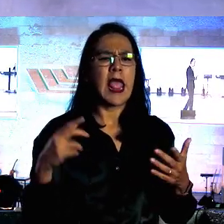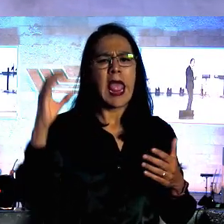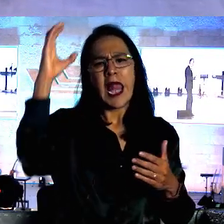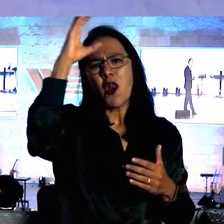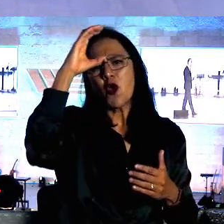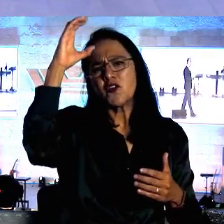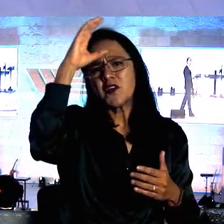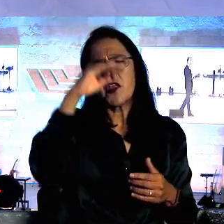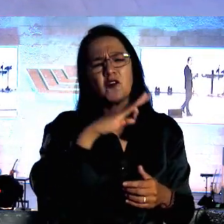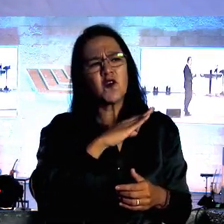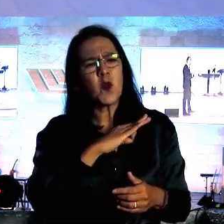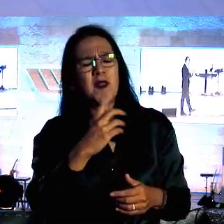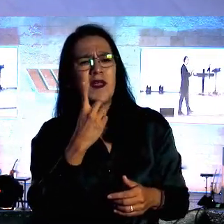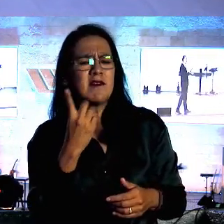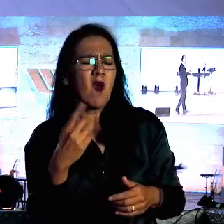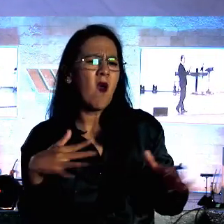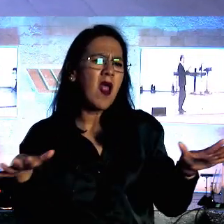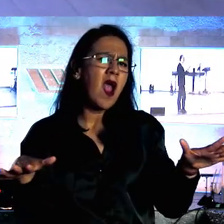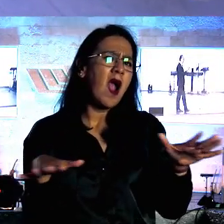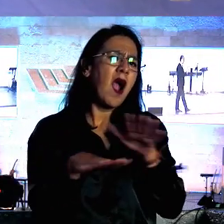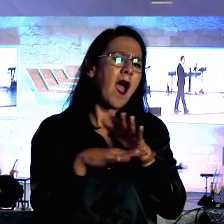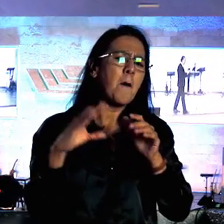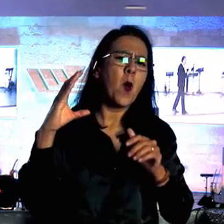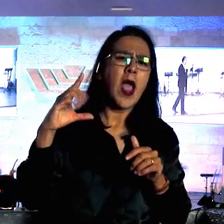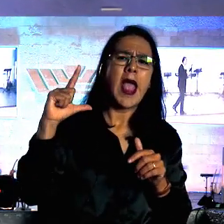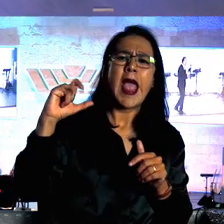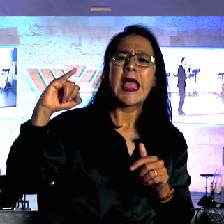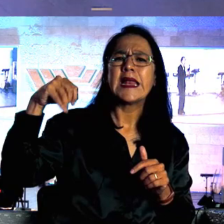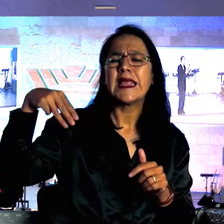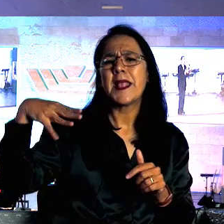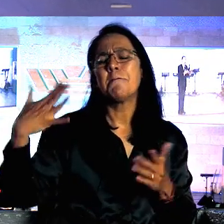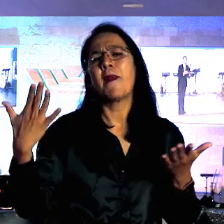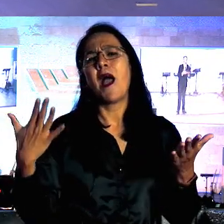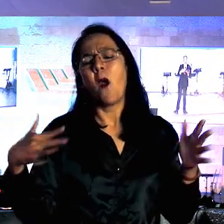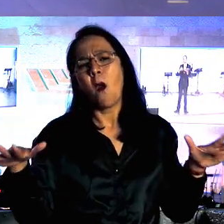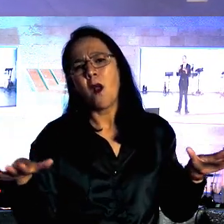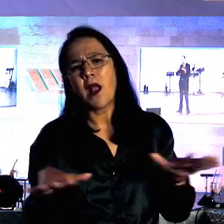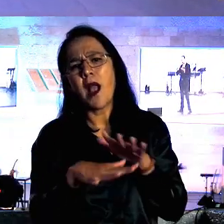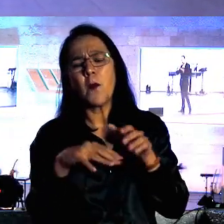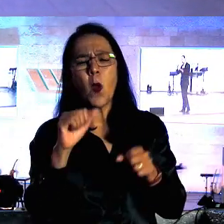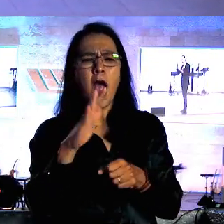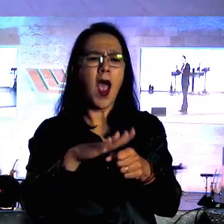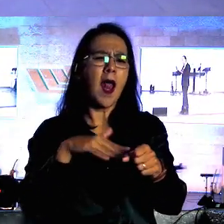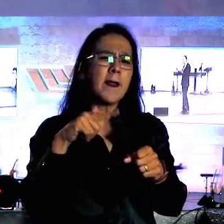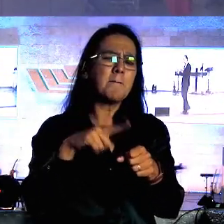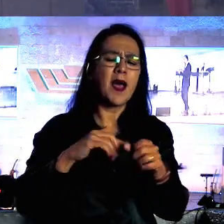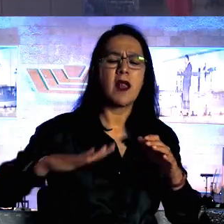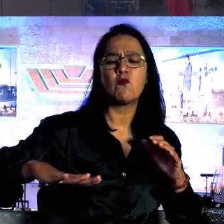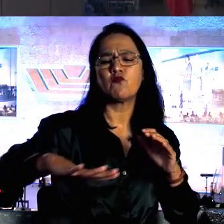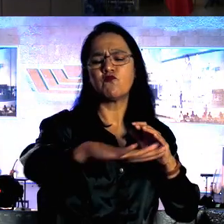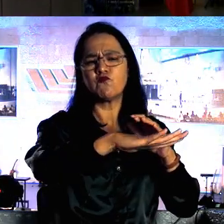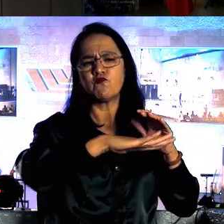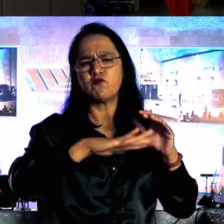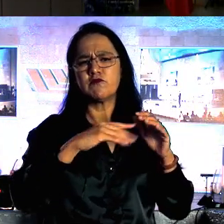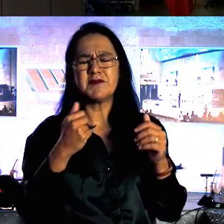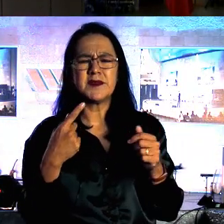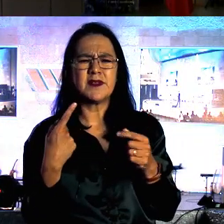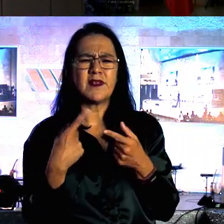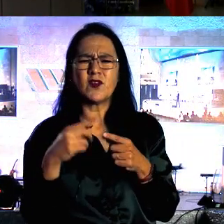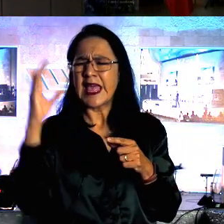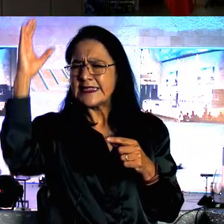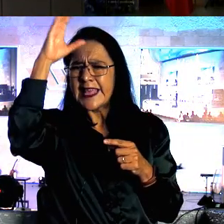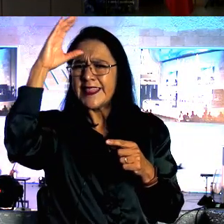algunos nos van a decir es que hubo cambios en la hidrología otros nos van a decir no, no, no es que se debe y nos van a dar muchas